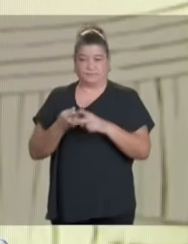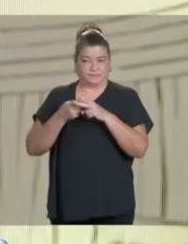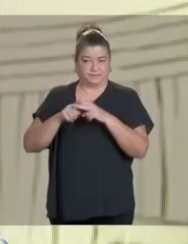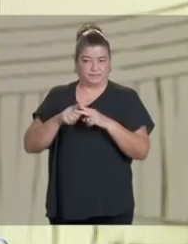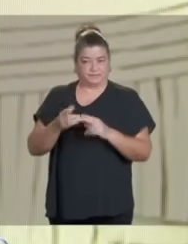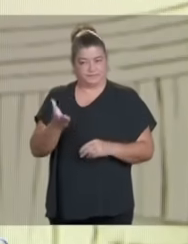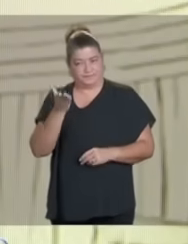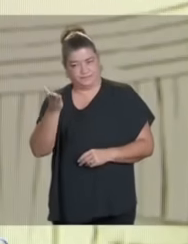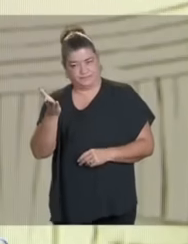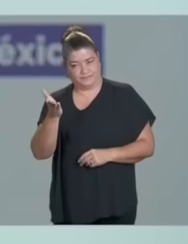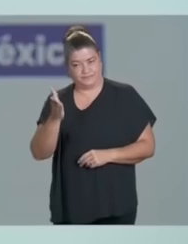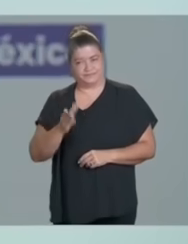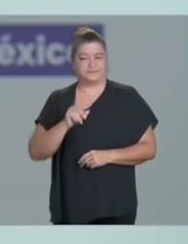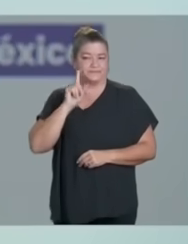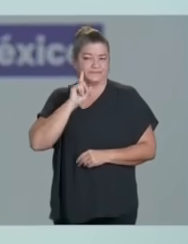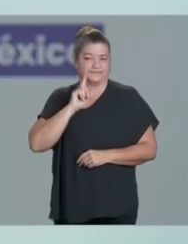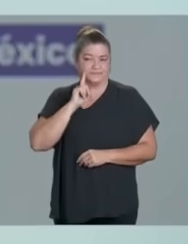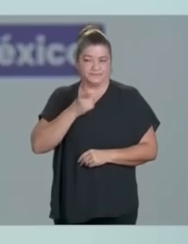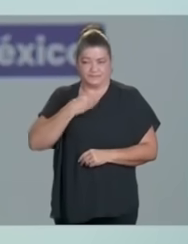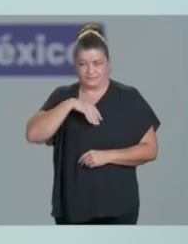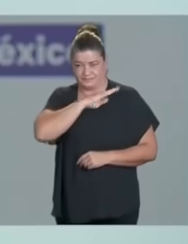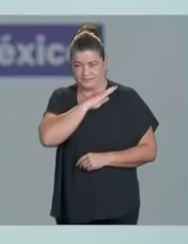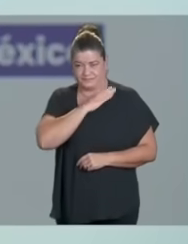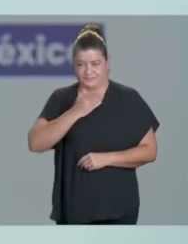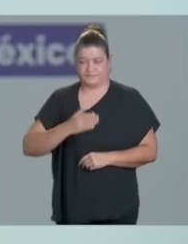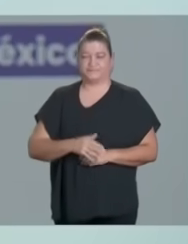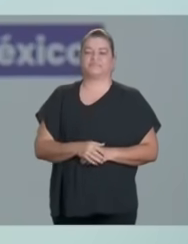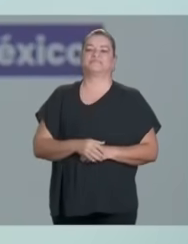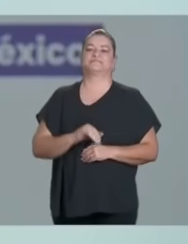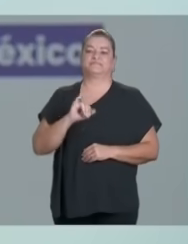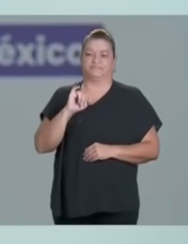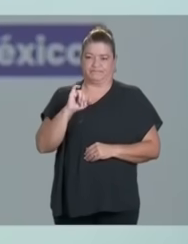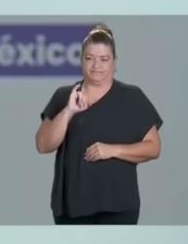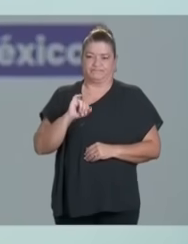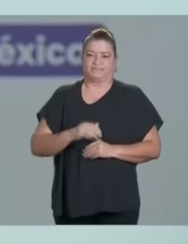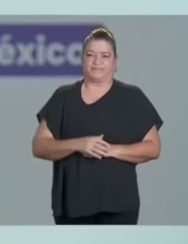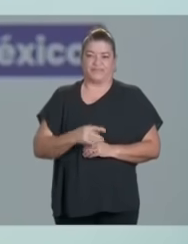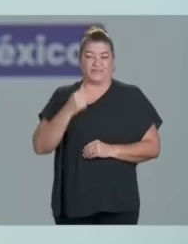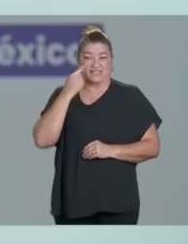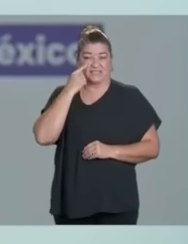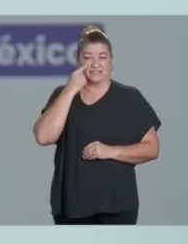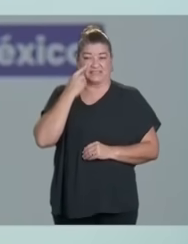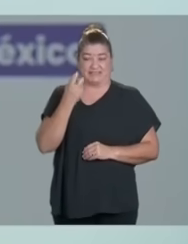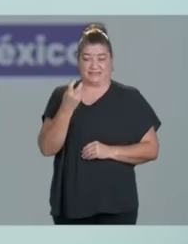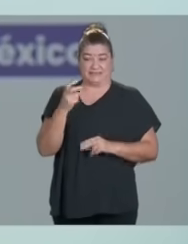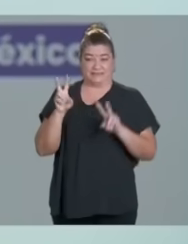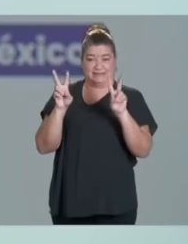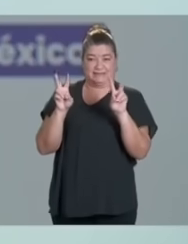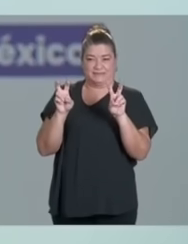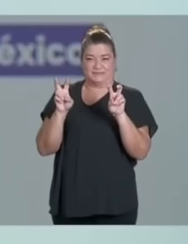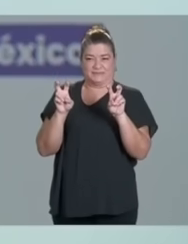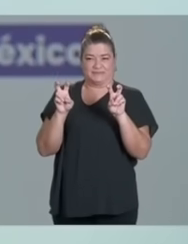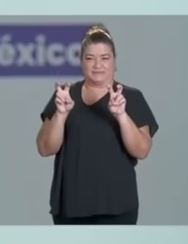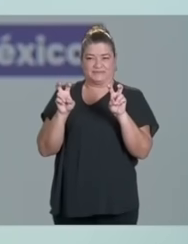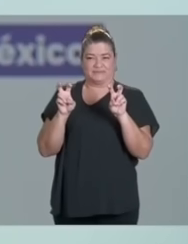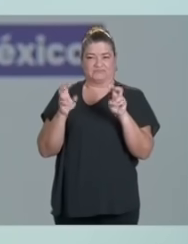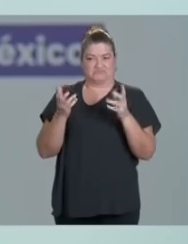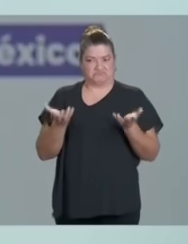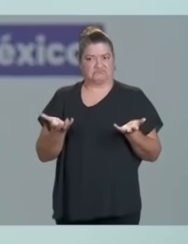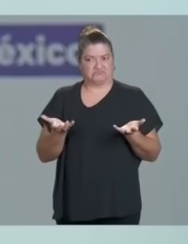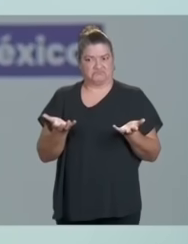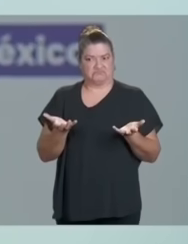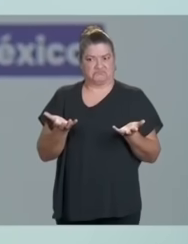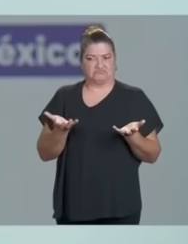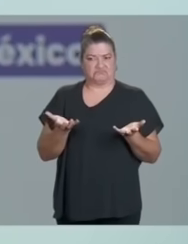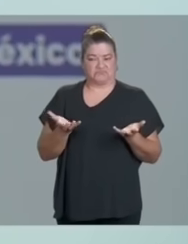Sheinbaum. Claro que sí. Fíjense, en este tema es justamente donde ha habido los mayores resultados durante